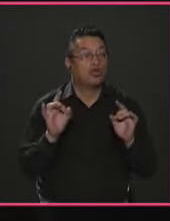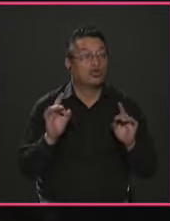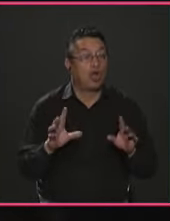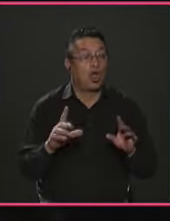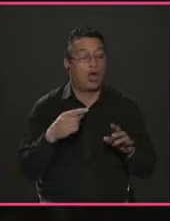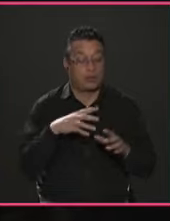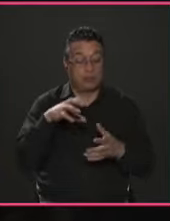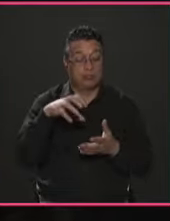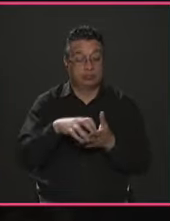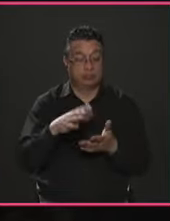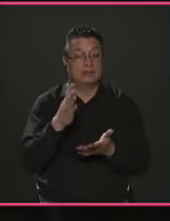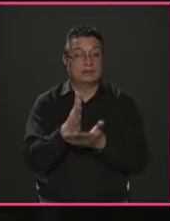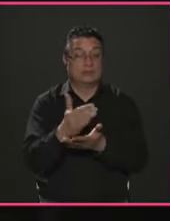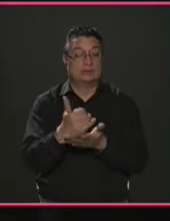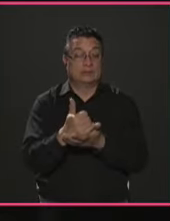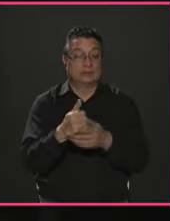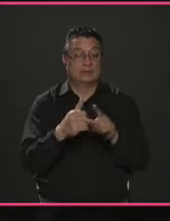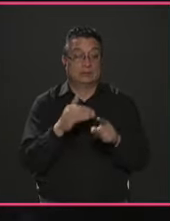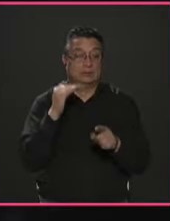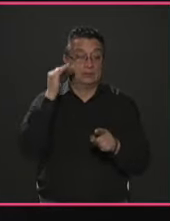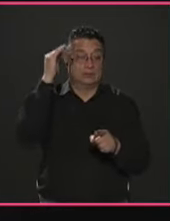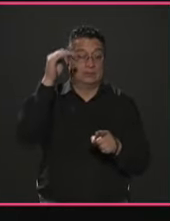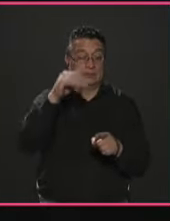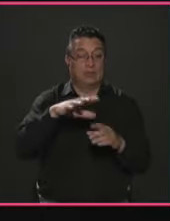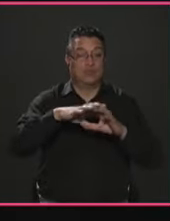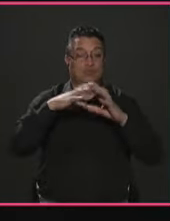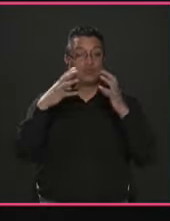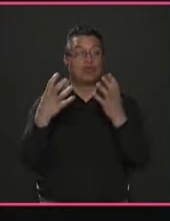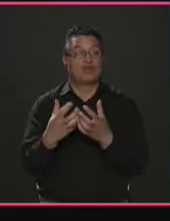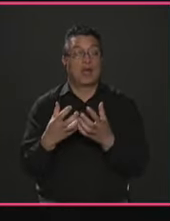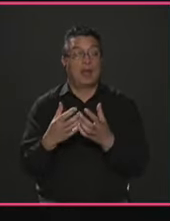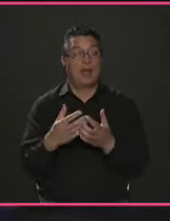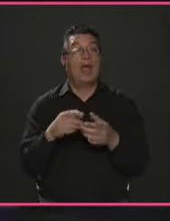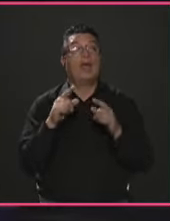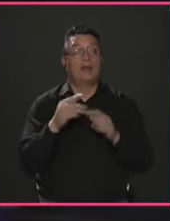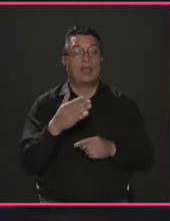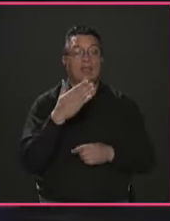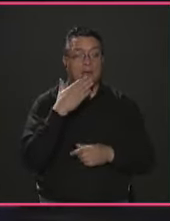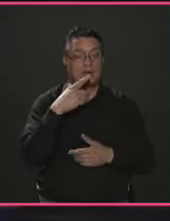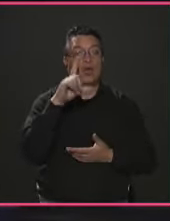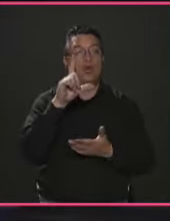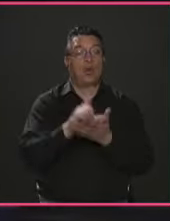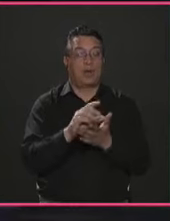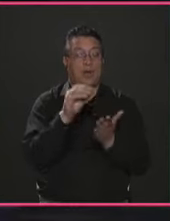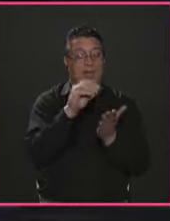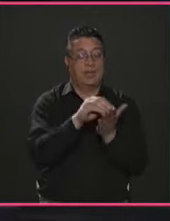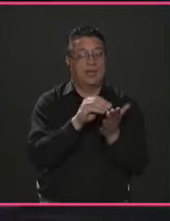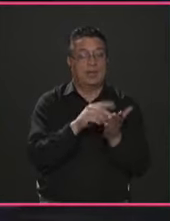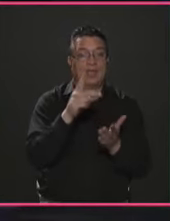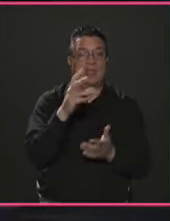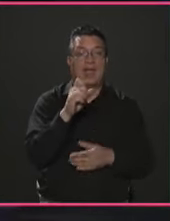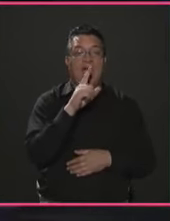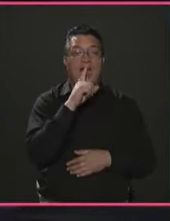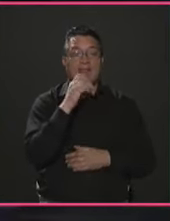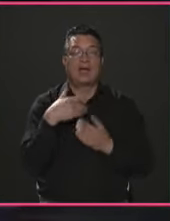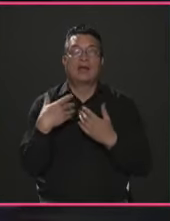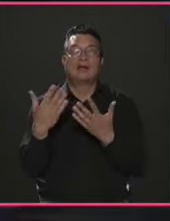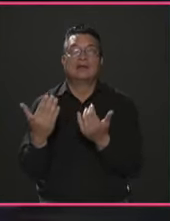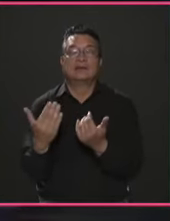polo logístico global sino también ser el lugar para los Data Center que usan